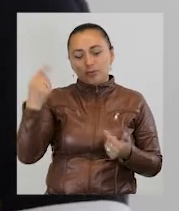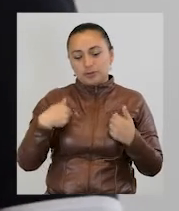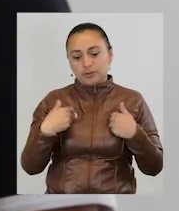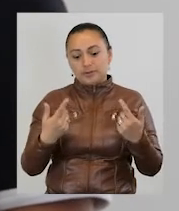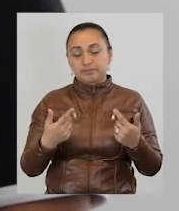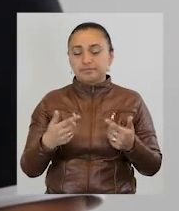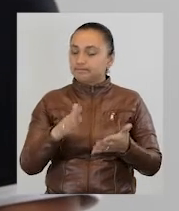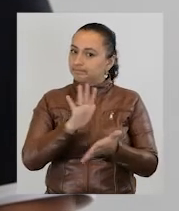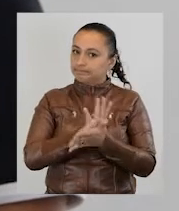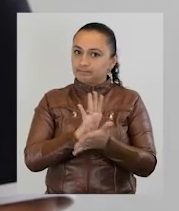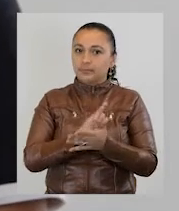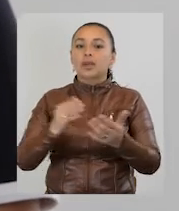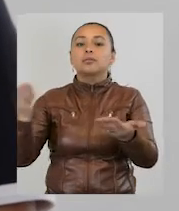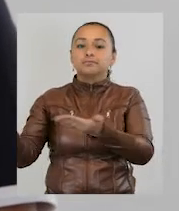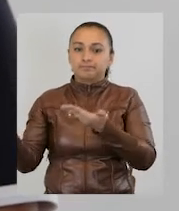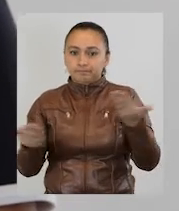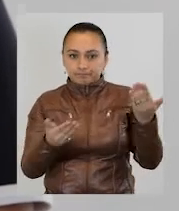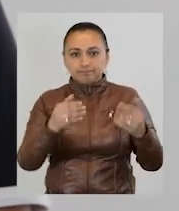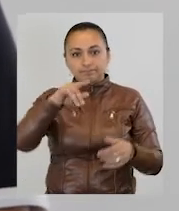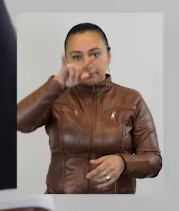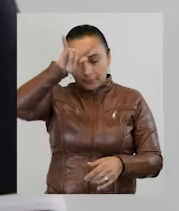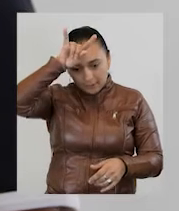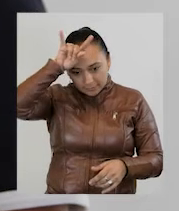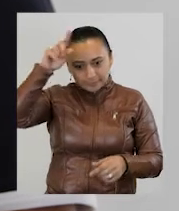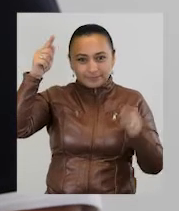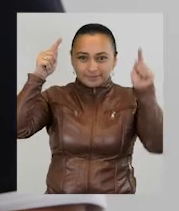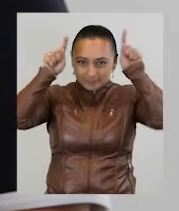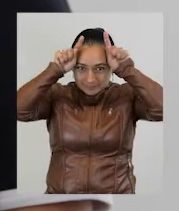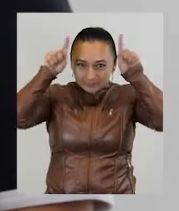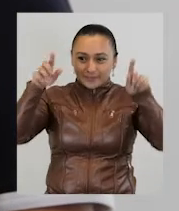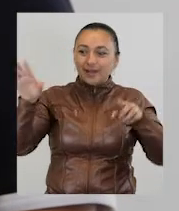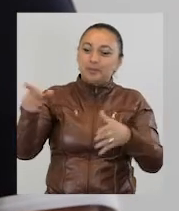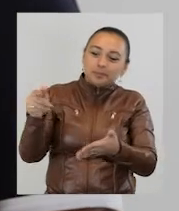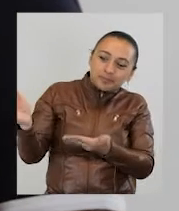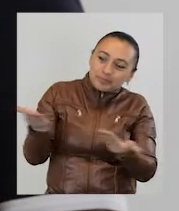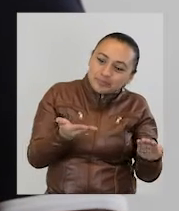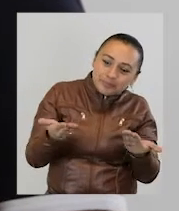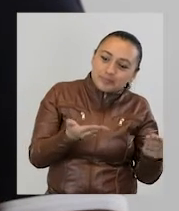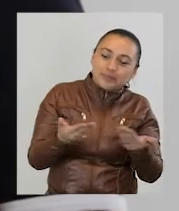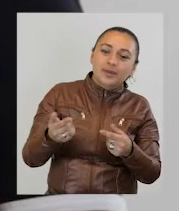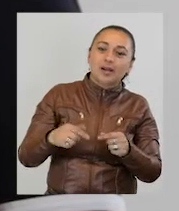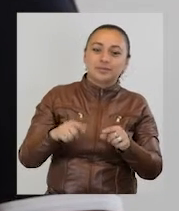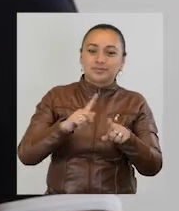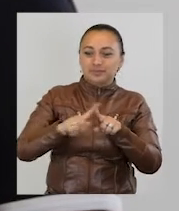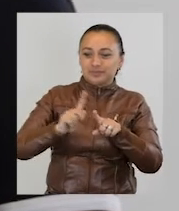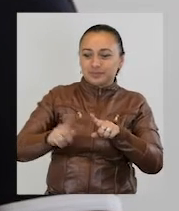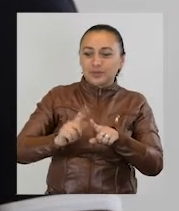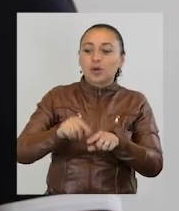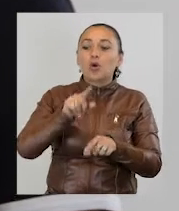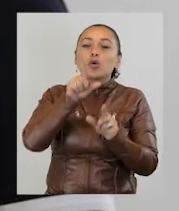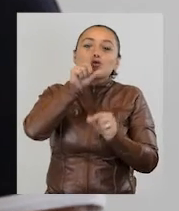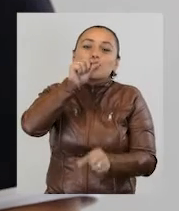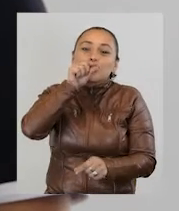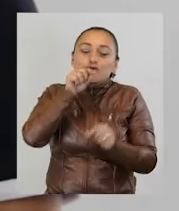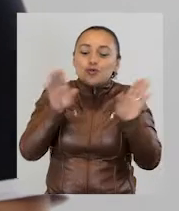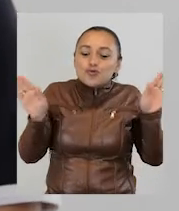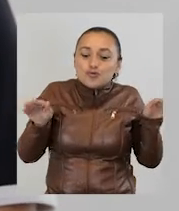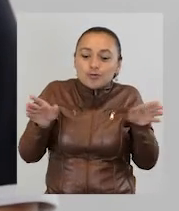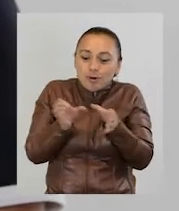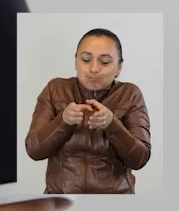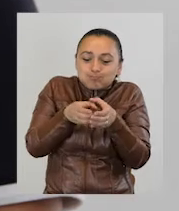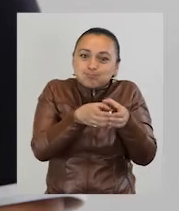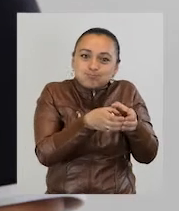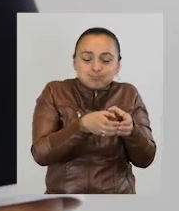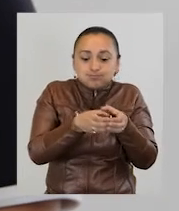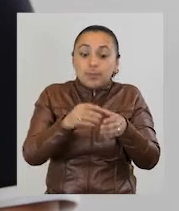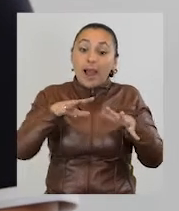Dios le dijo: tráeme una ternera, una cabra y un carnero, todos de 3 años, una tórtola y un pichón.